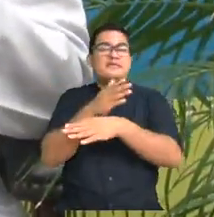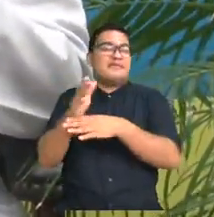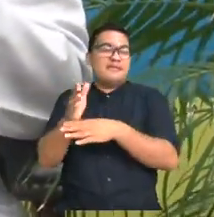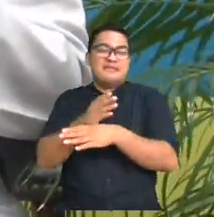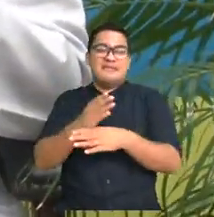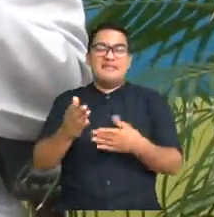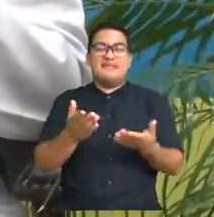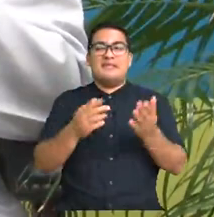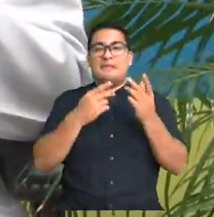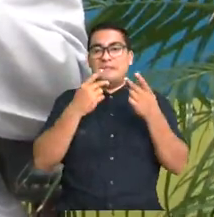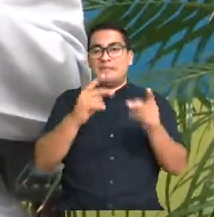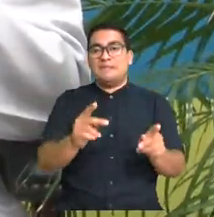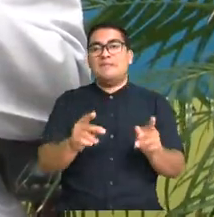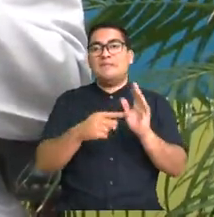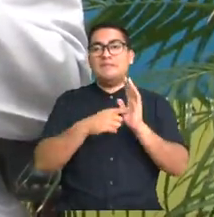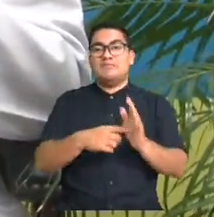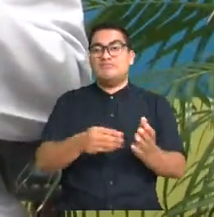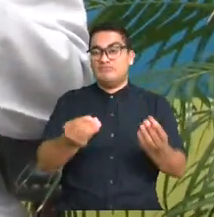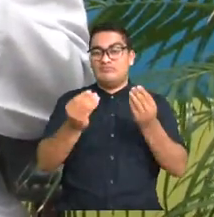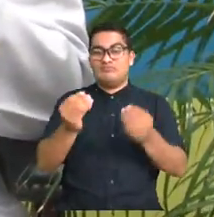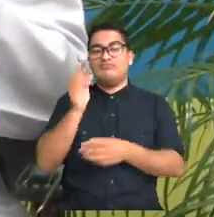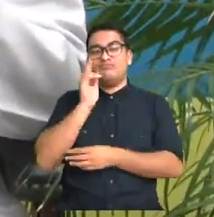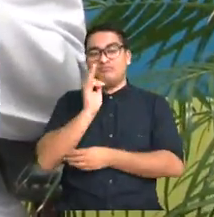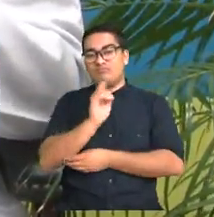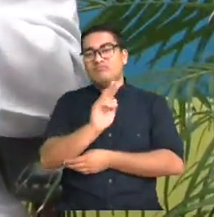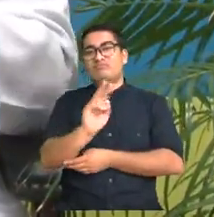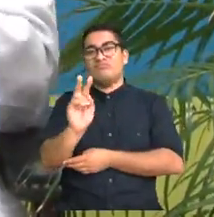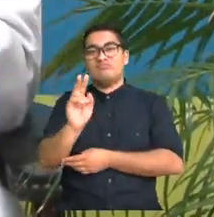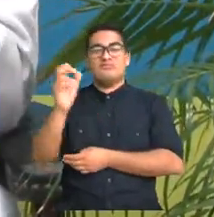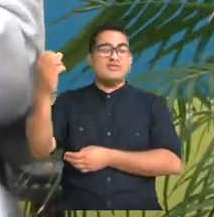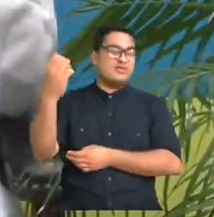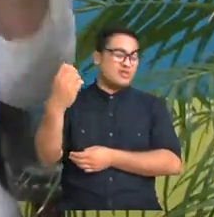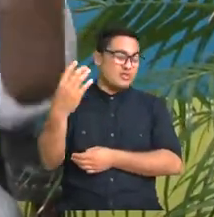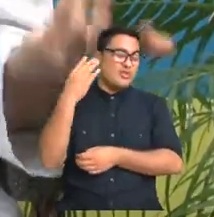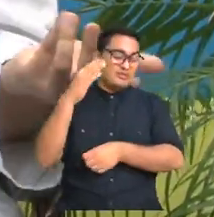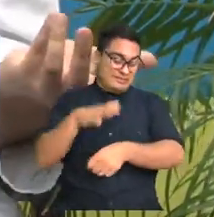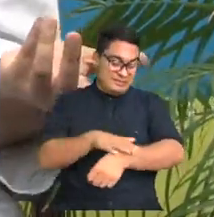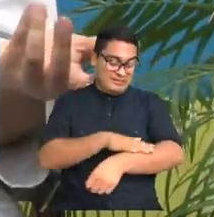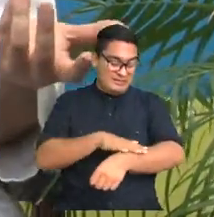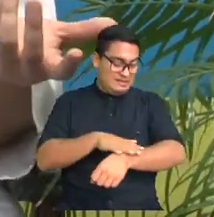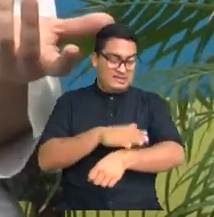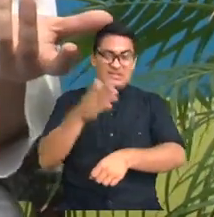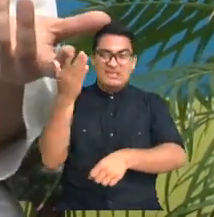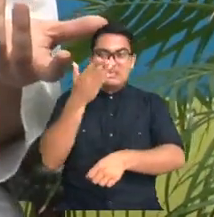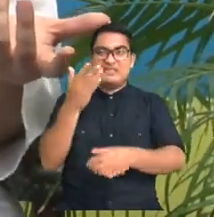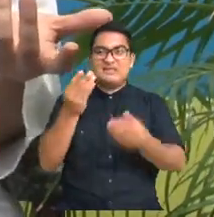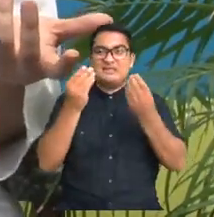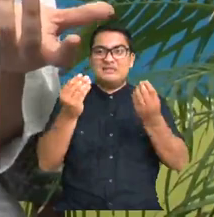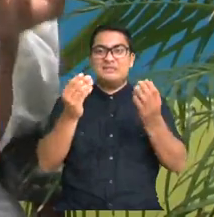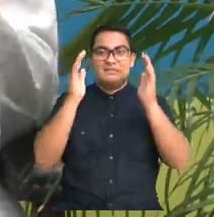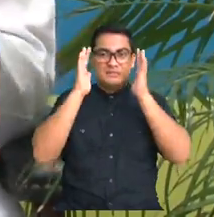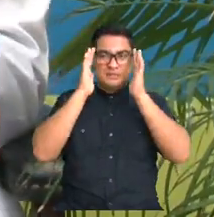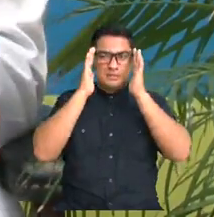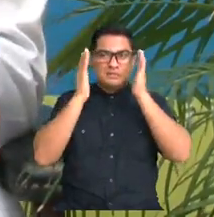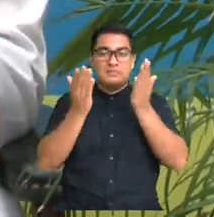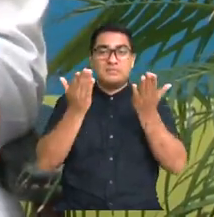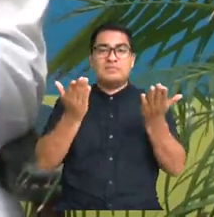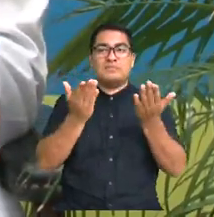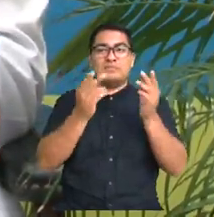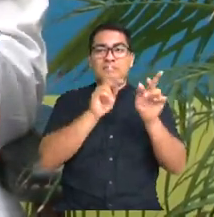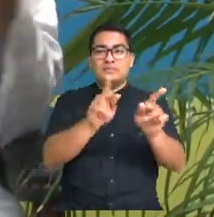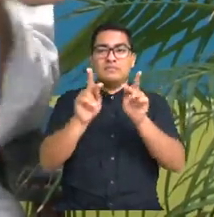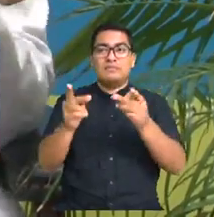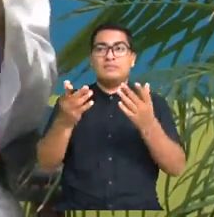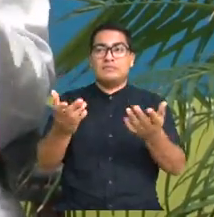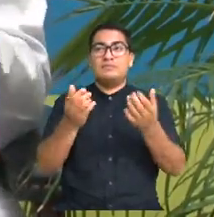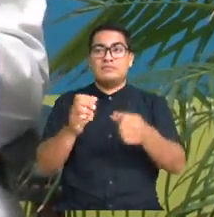pero se ha visto que en la mayoría de los casos están asociados a quemaduras solares en esta etapa. Entonces, si queremos tener